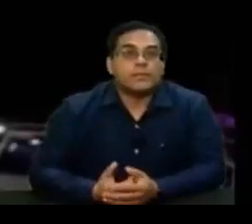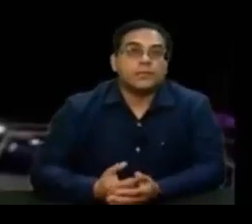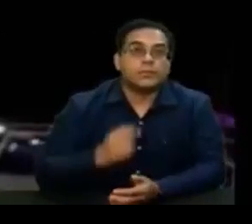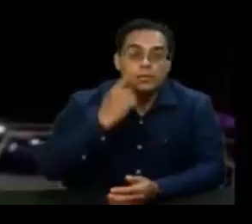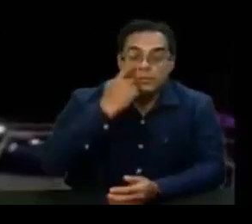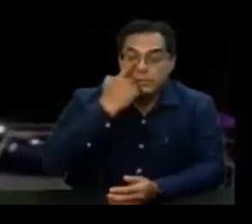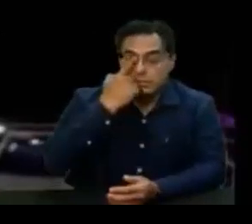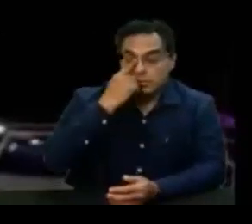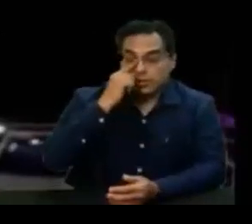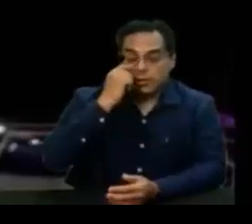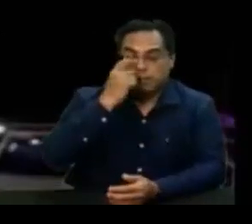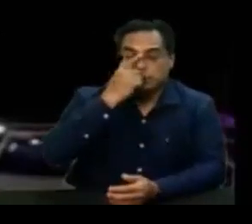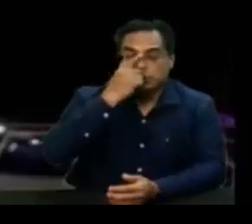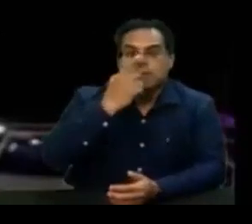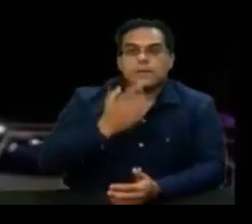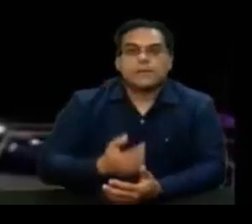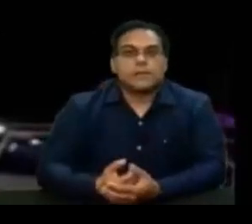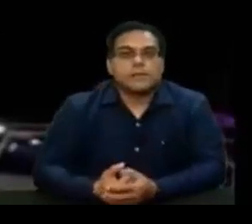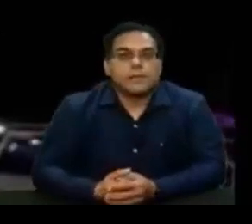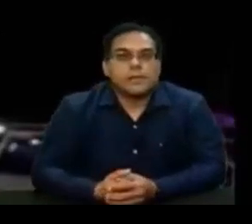Después, en 1944,